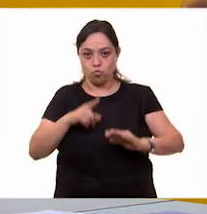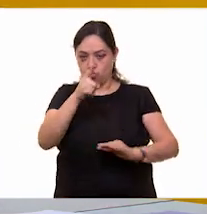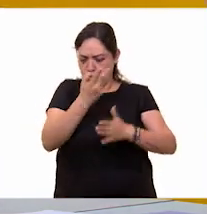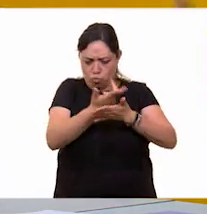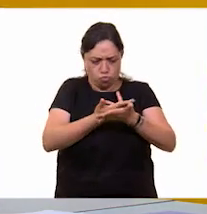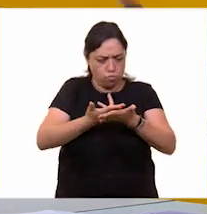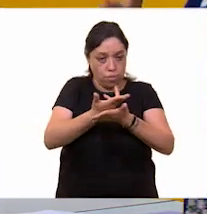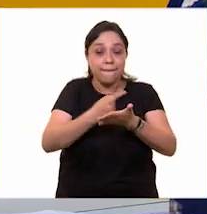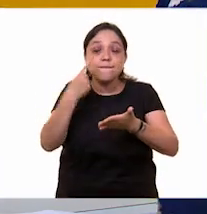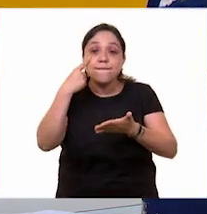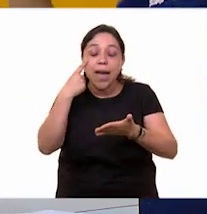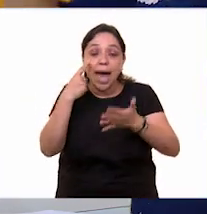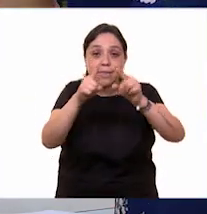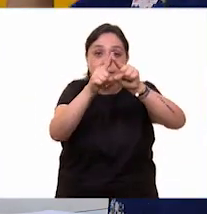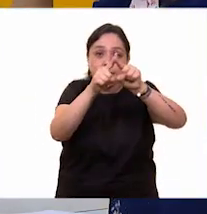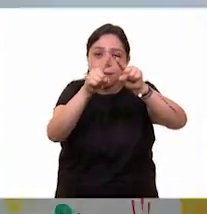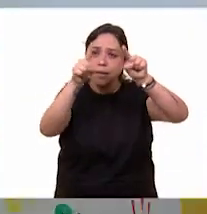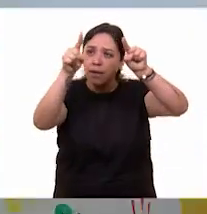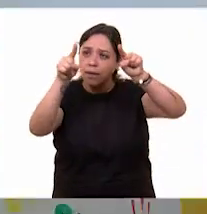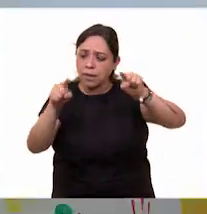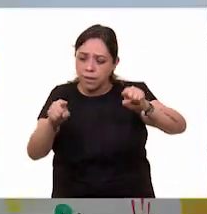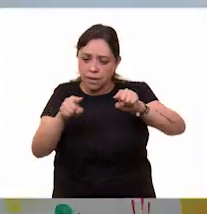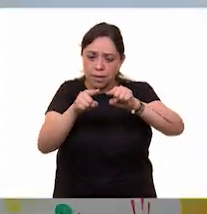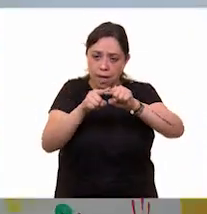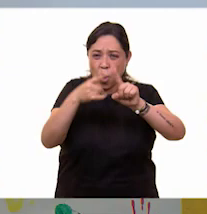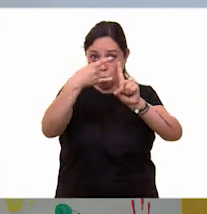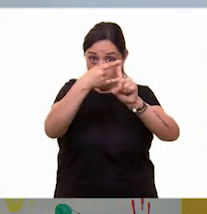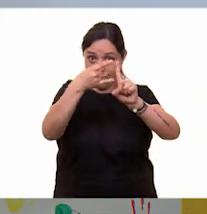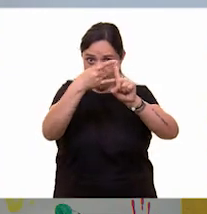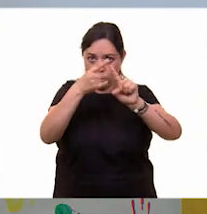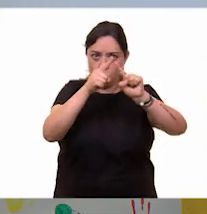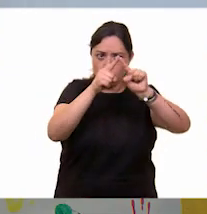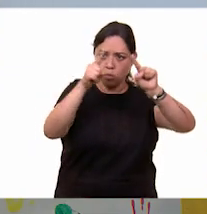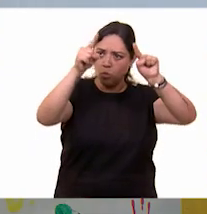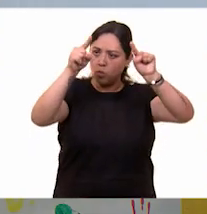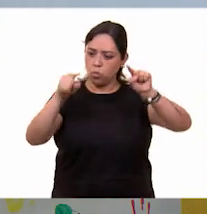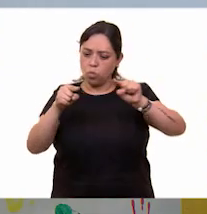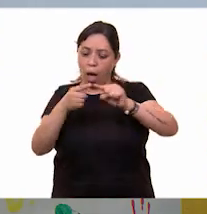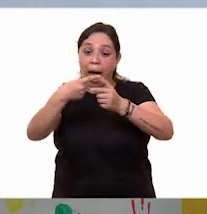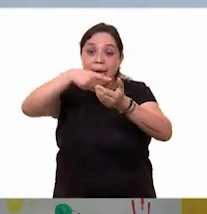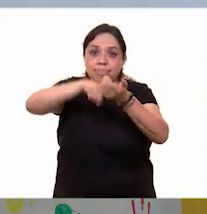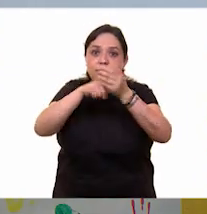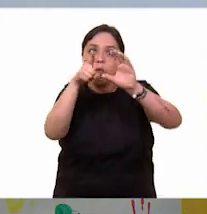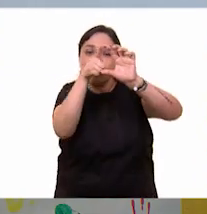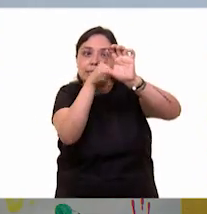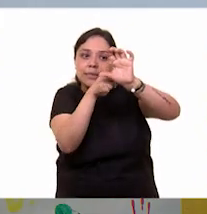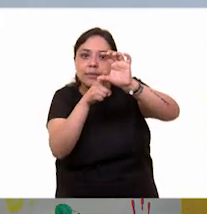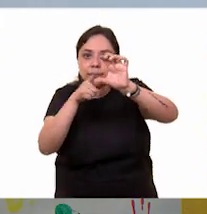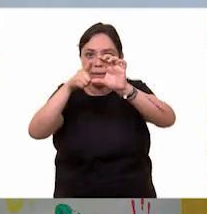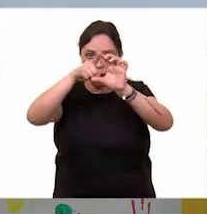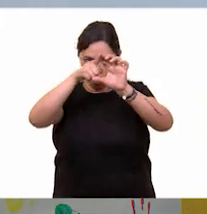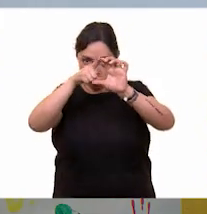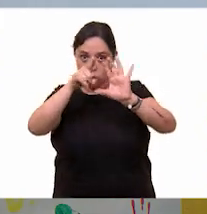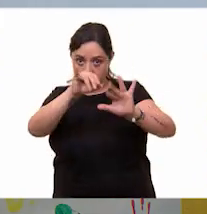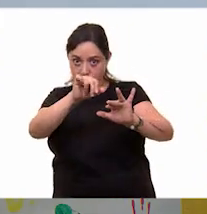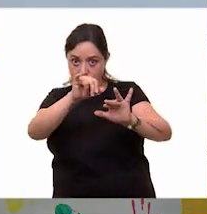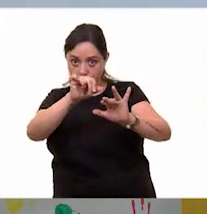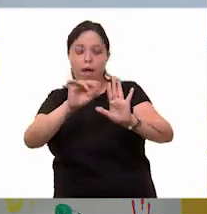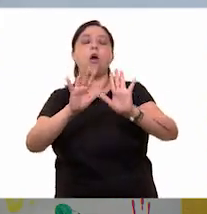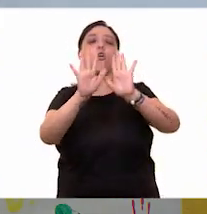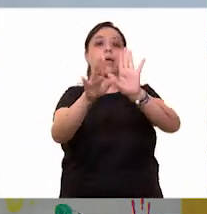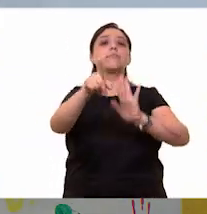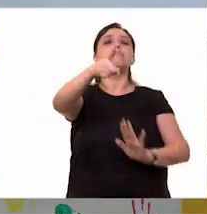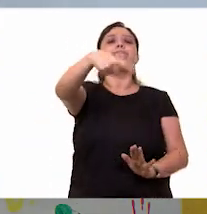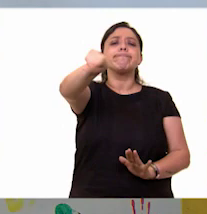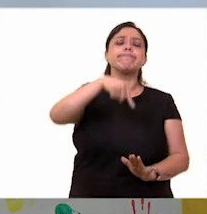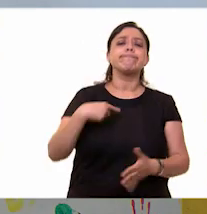dentro de un cuadrado un círculo. Excelente. Recuerden que les estoy dando tiempo para que ustedes también